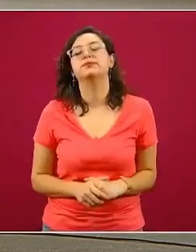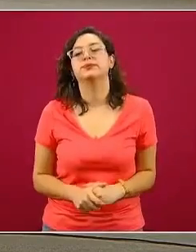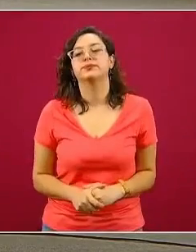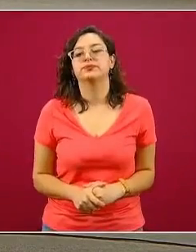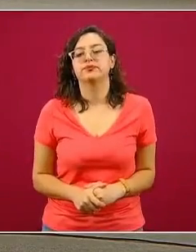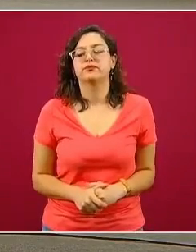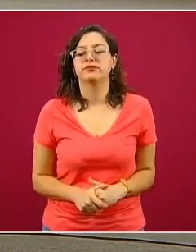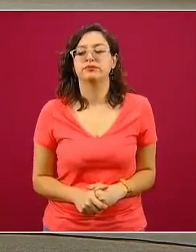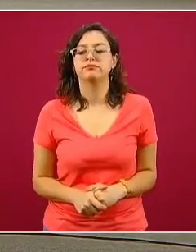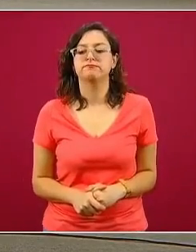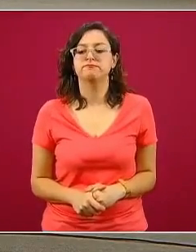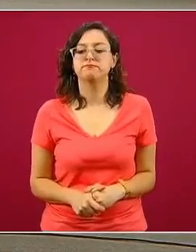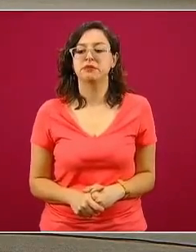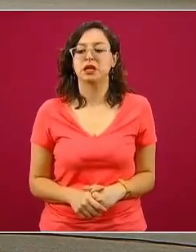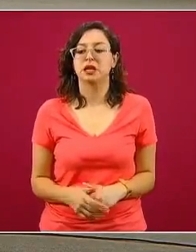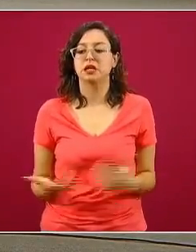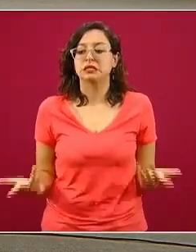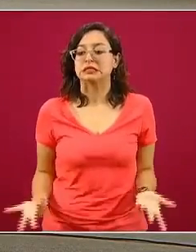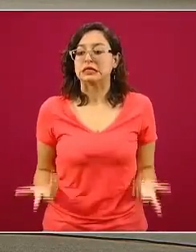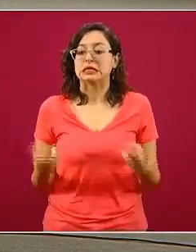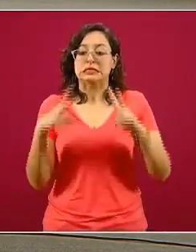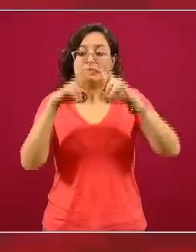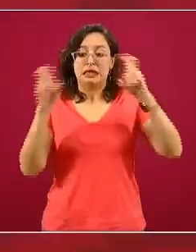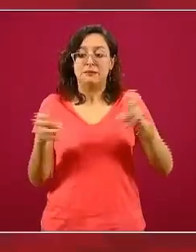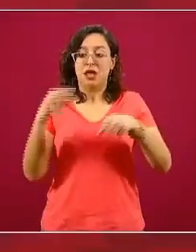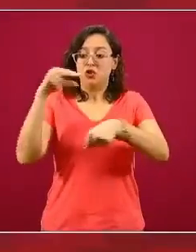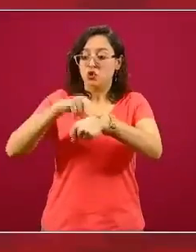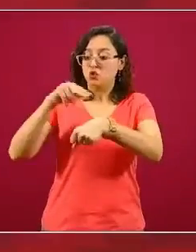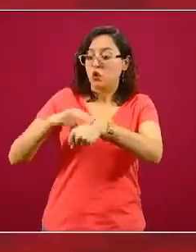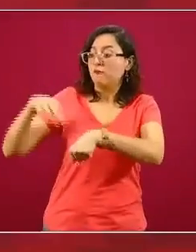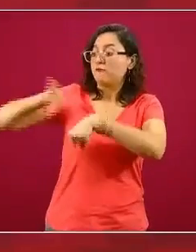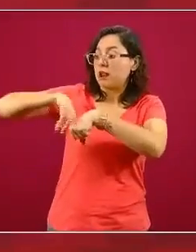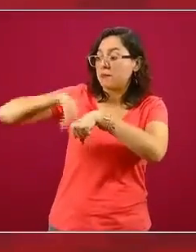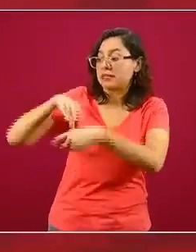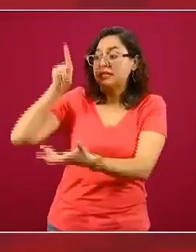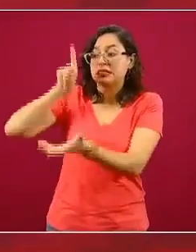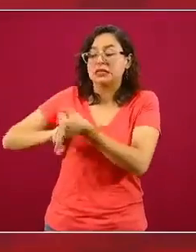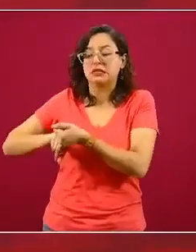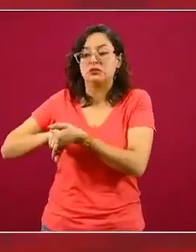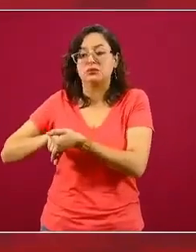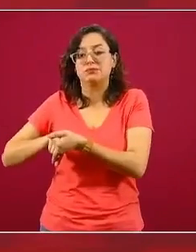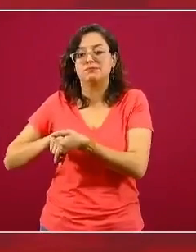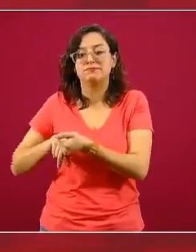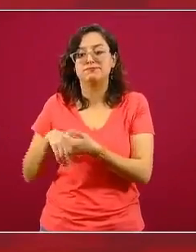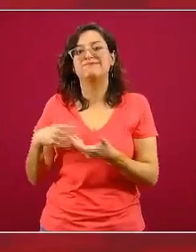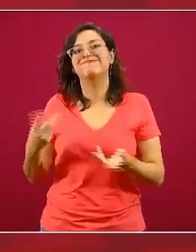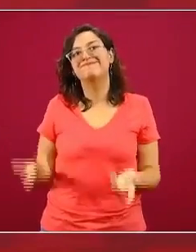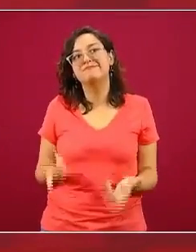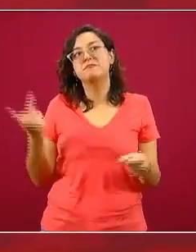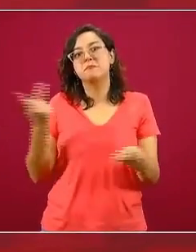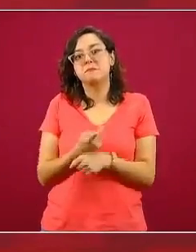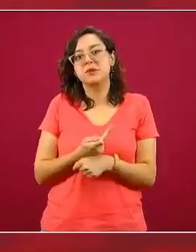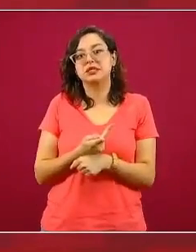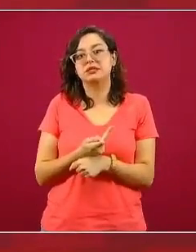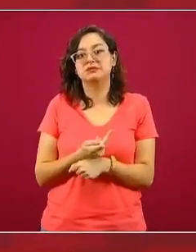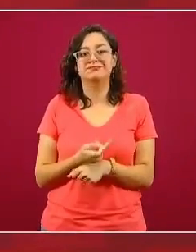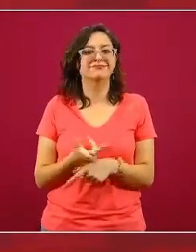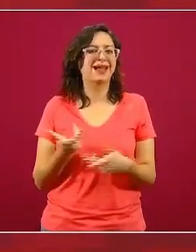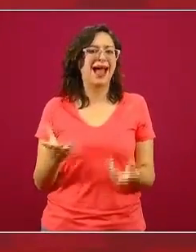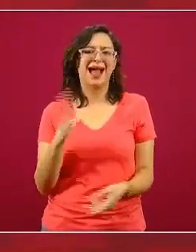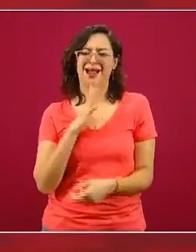a consultorios adyacentes a farmacia, estos consultorios proliferaron